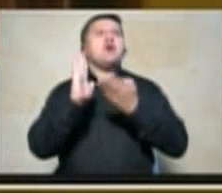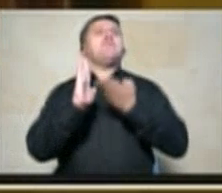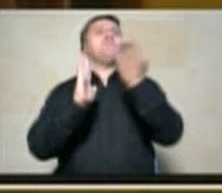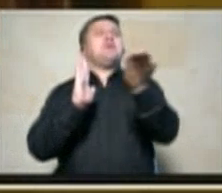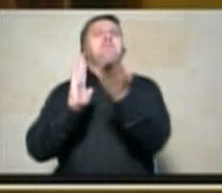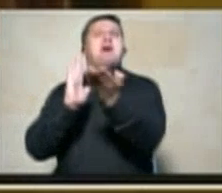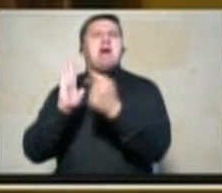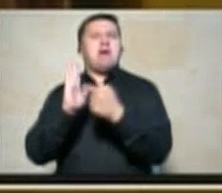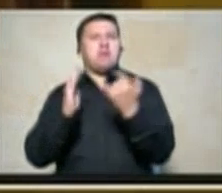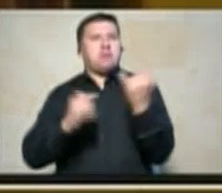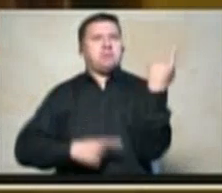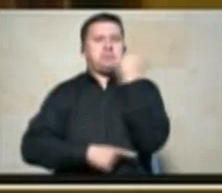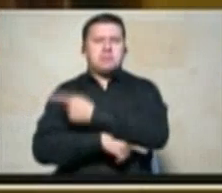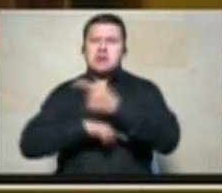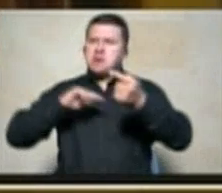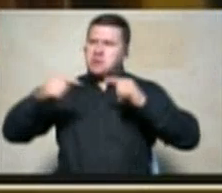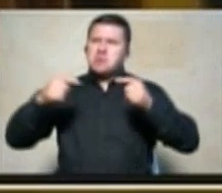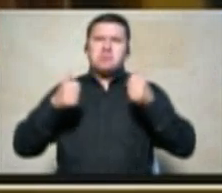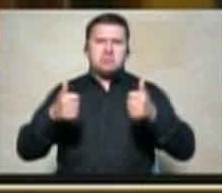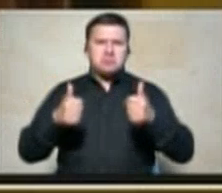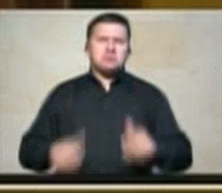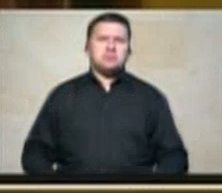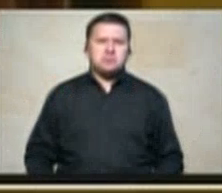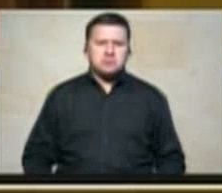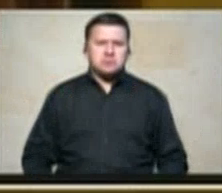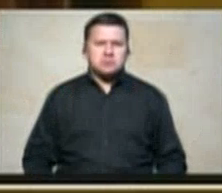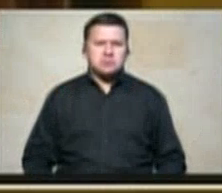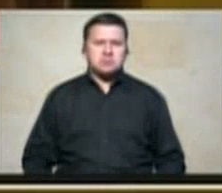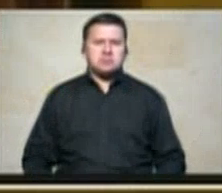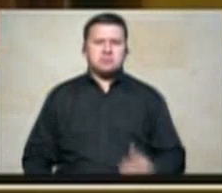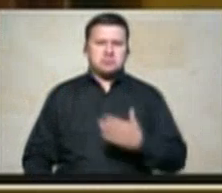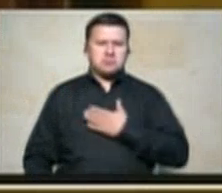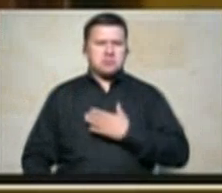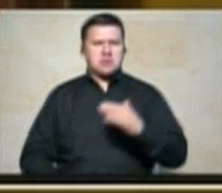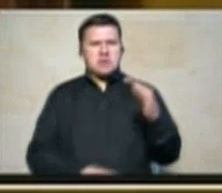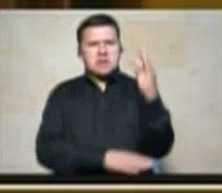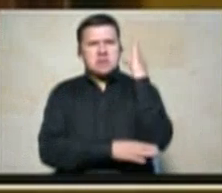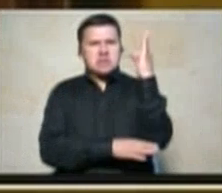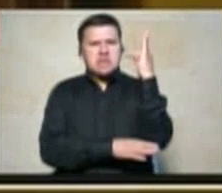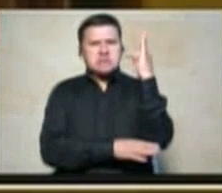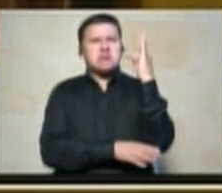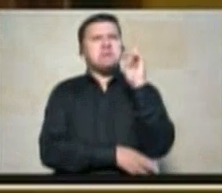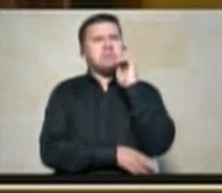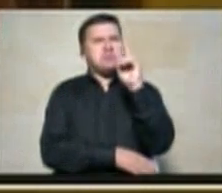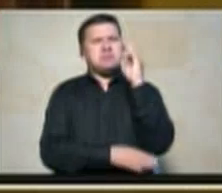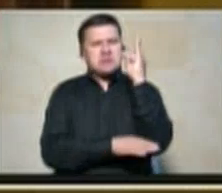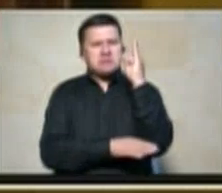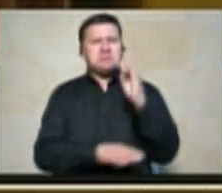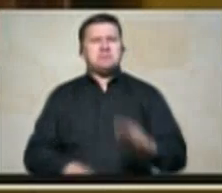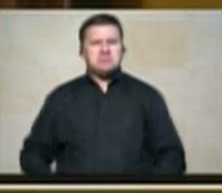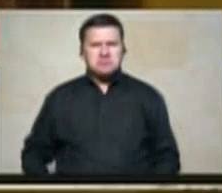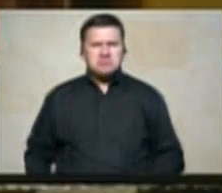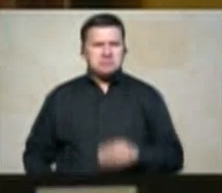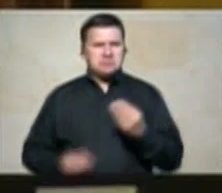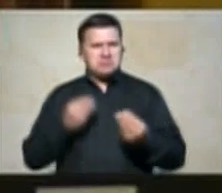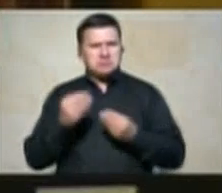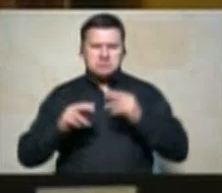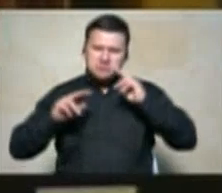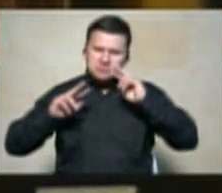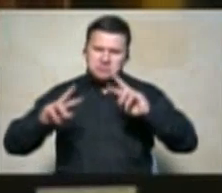somos testigos de excepción, que ha hecho una investigación desde hace varios meses y